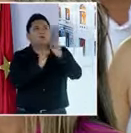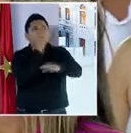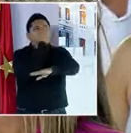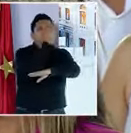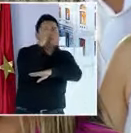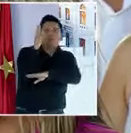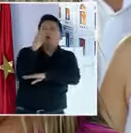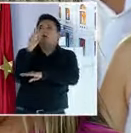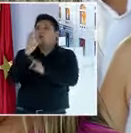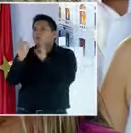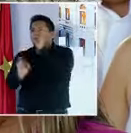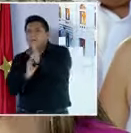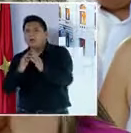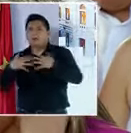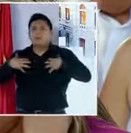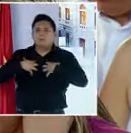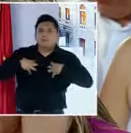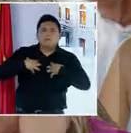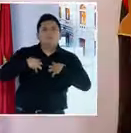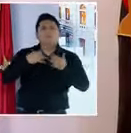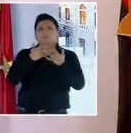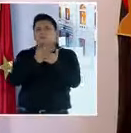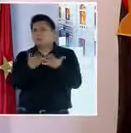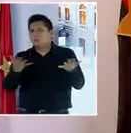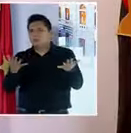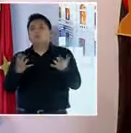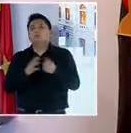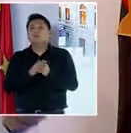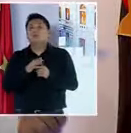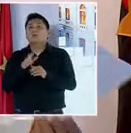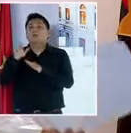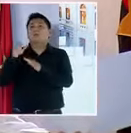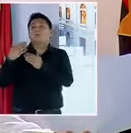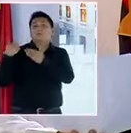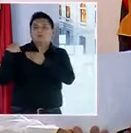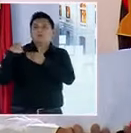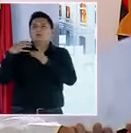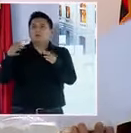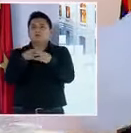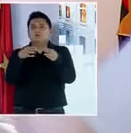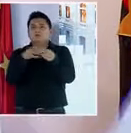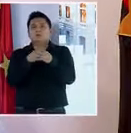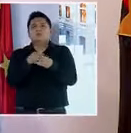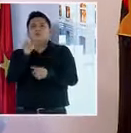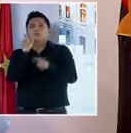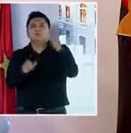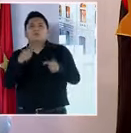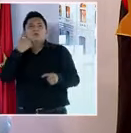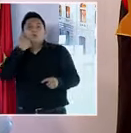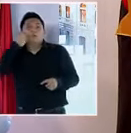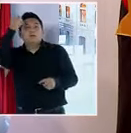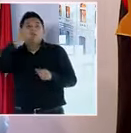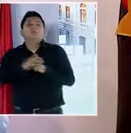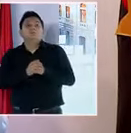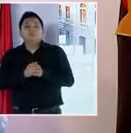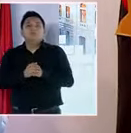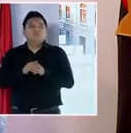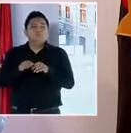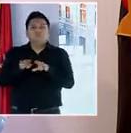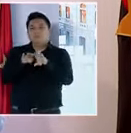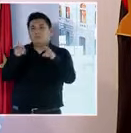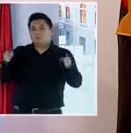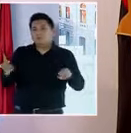y animalistas, a los representantes de las asociaciones de adulto mayor, miembros de la Mesa Departamental